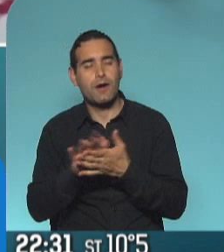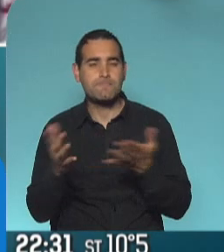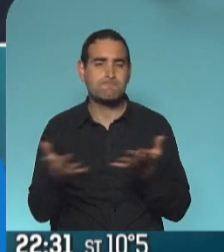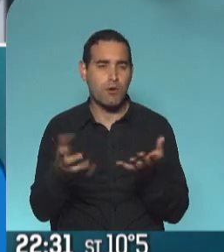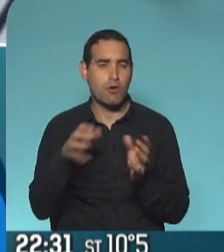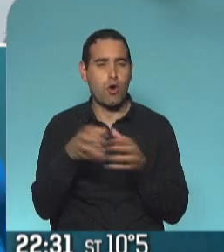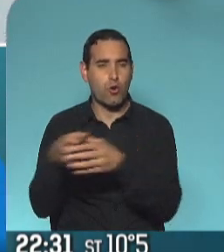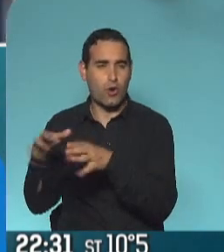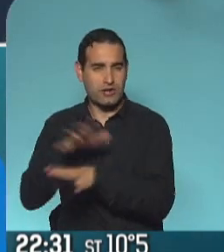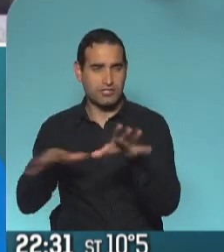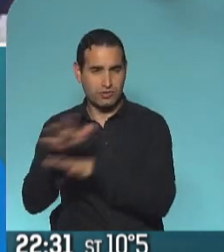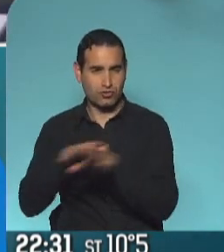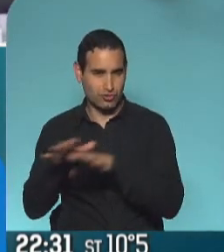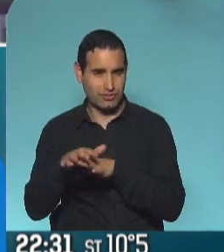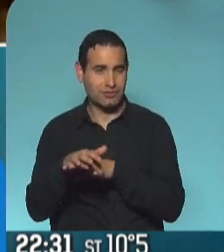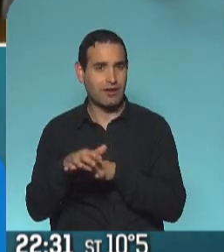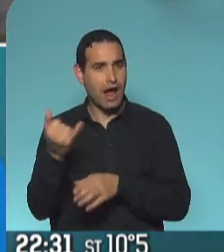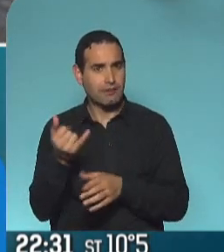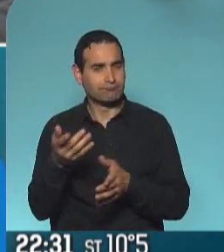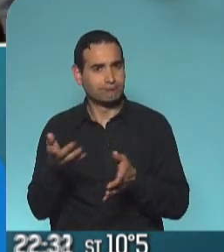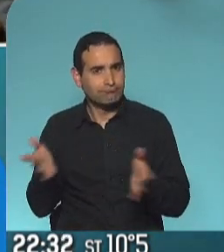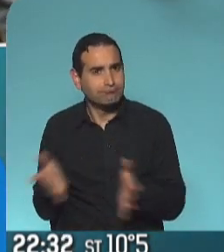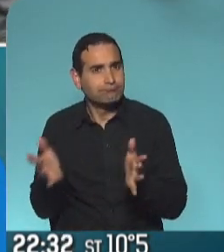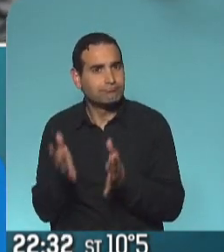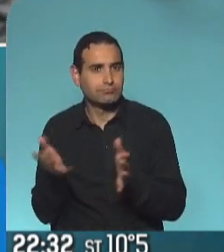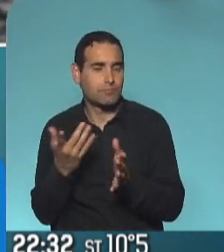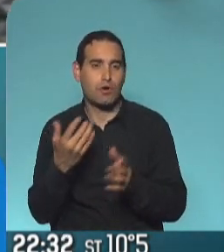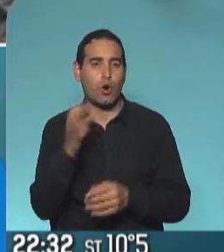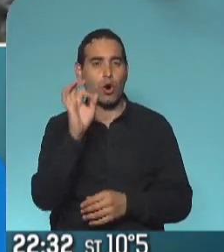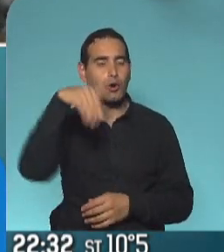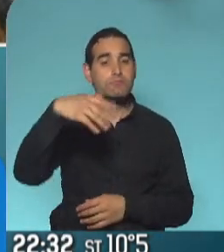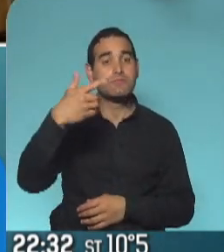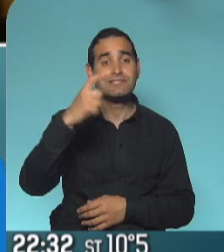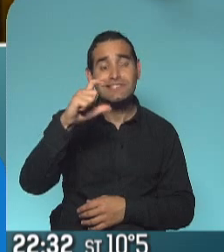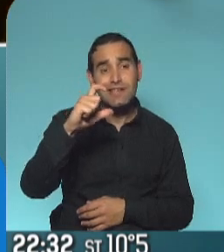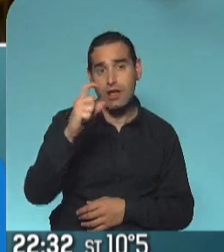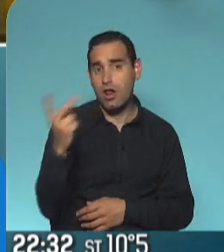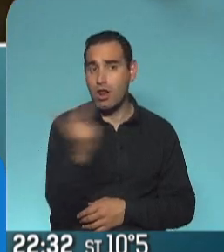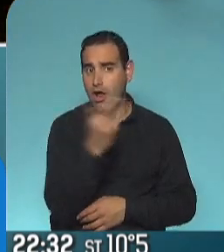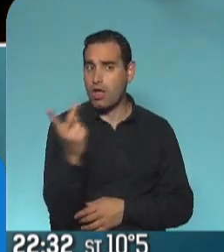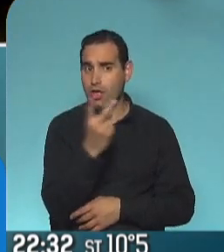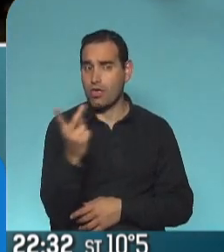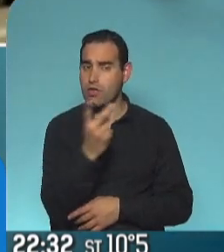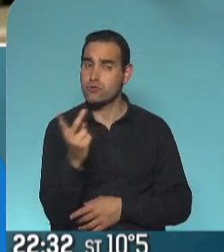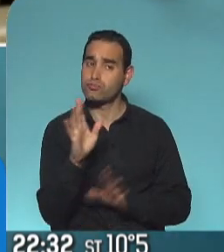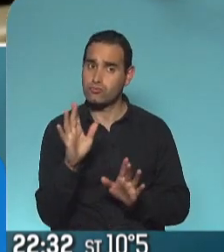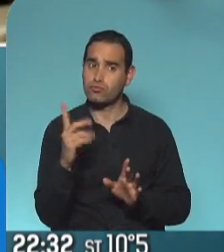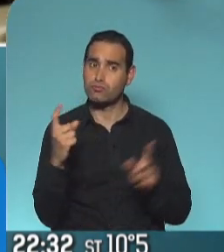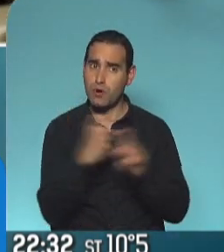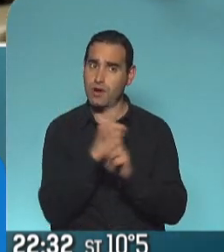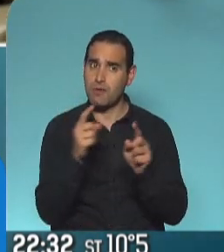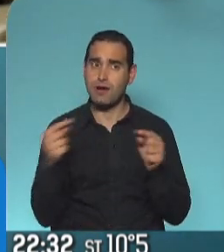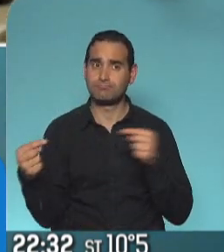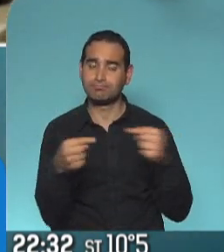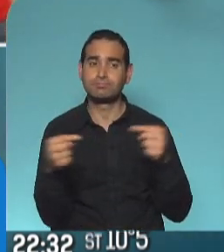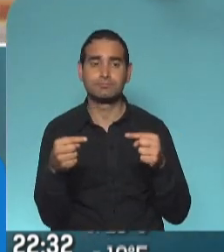de organizaciones multilaterales, ¿no? Hay una puja muy fuerte paralela a nivel de la OMC entre los dos, que está cubierta por toda esta